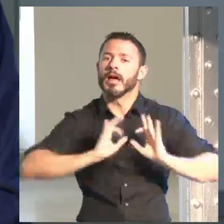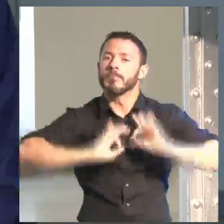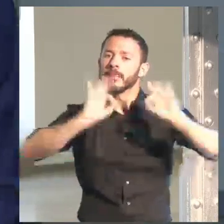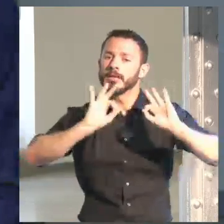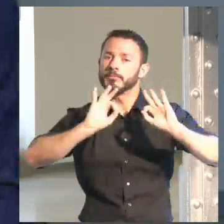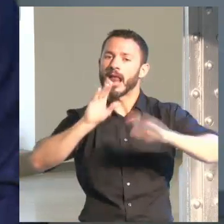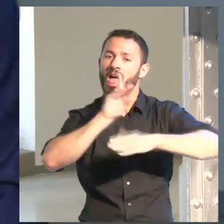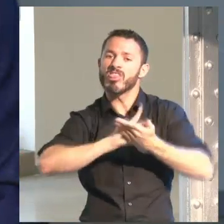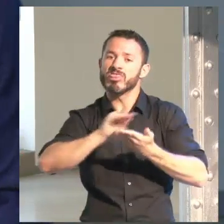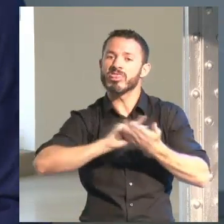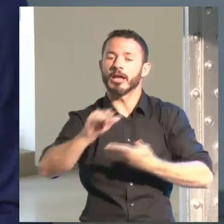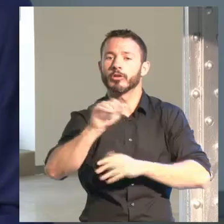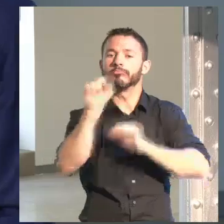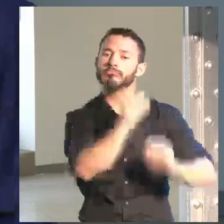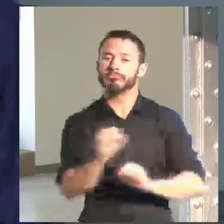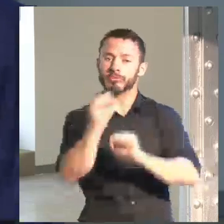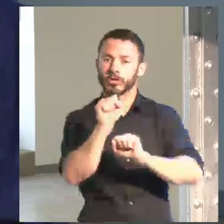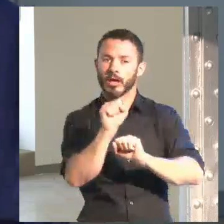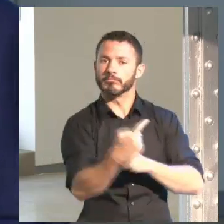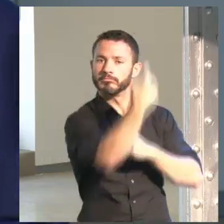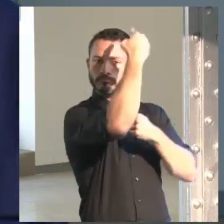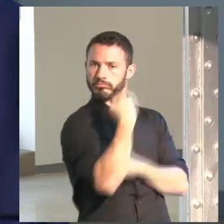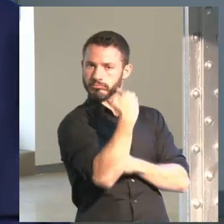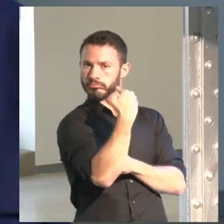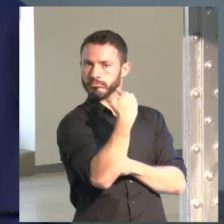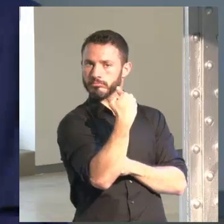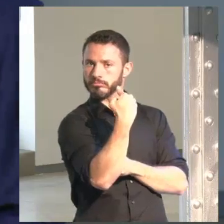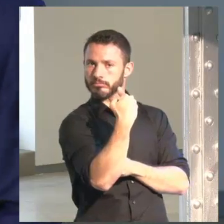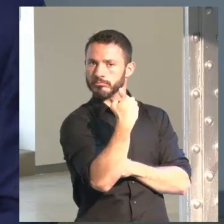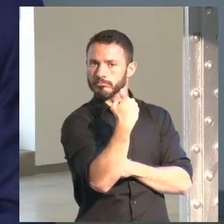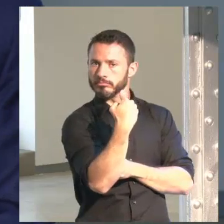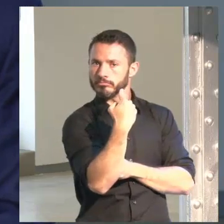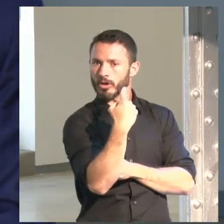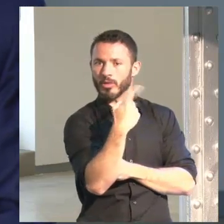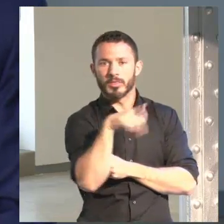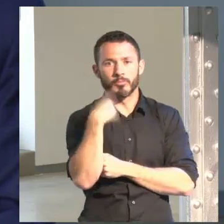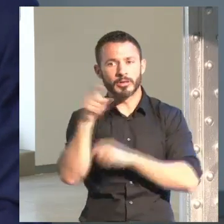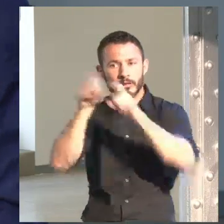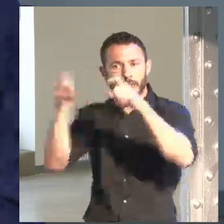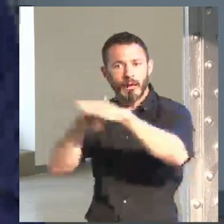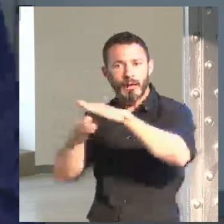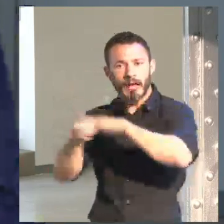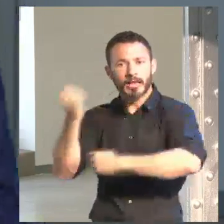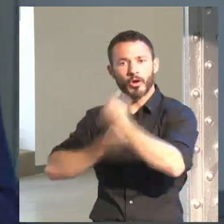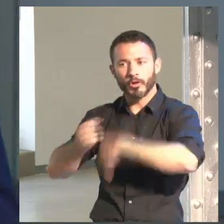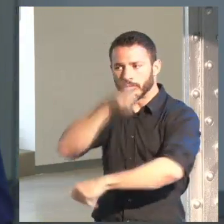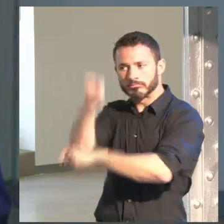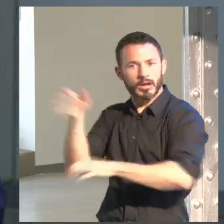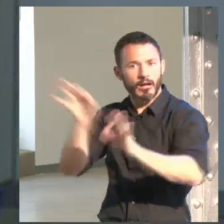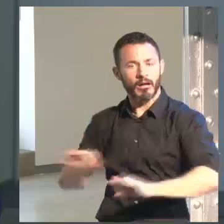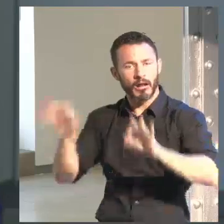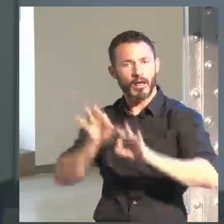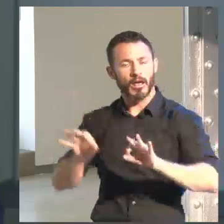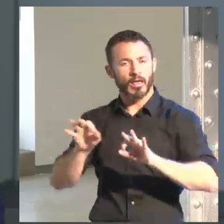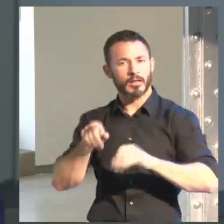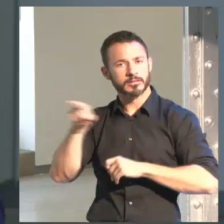de datos que se nos impone a nosotros y en cambio no se impone a otros agentes económicos que